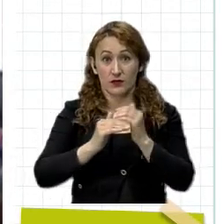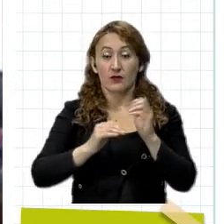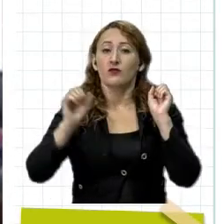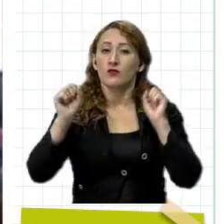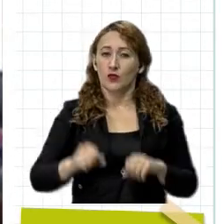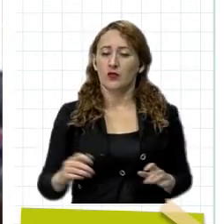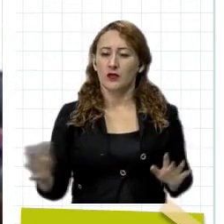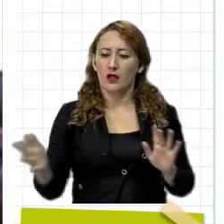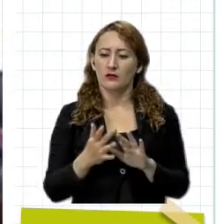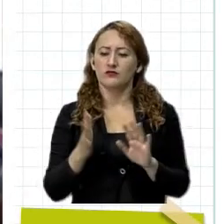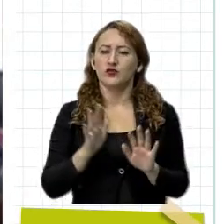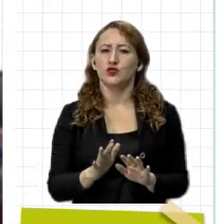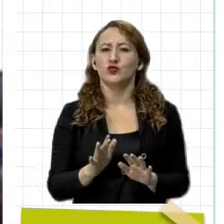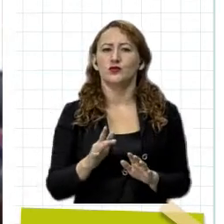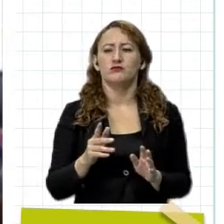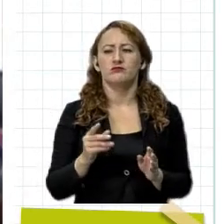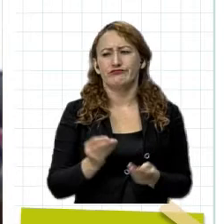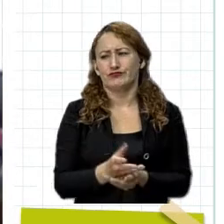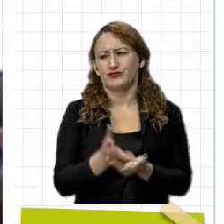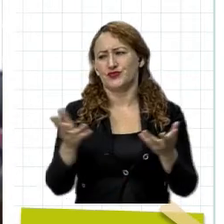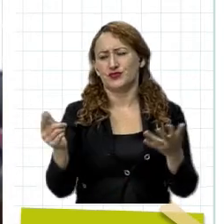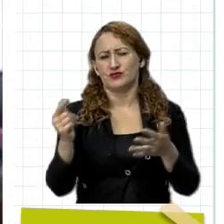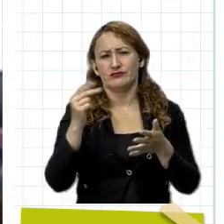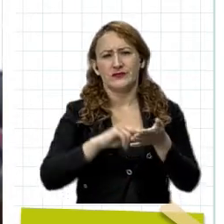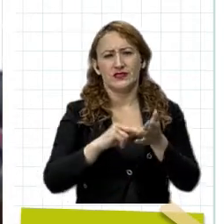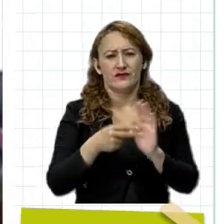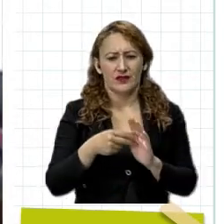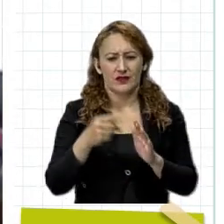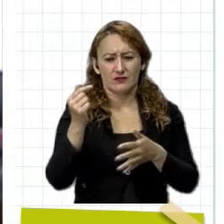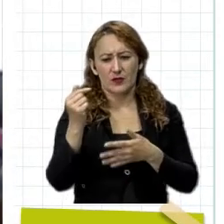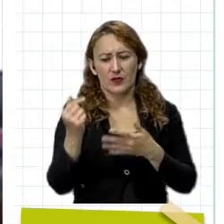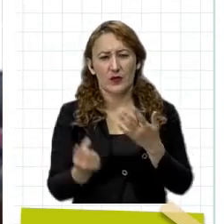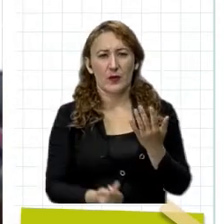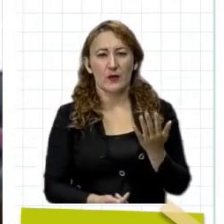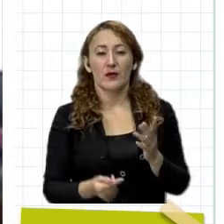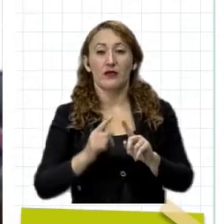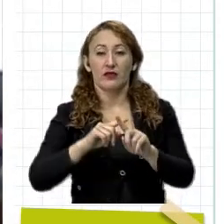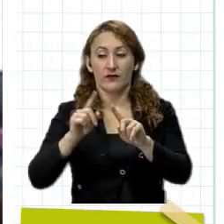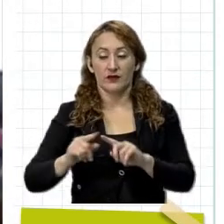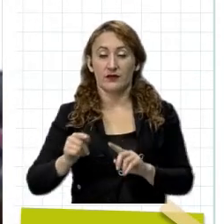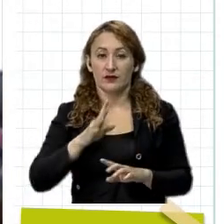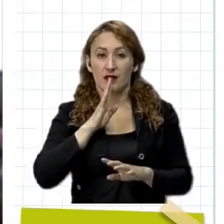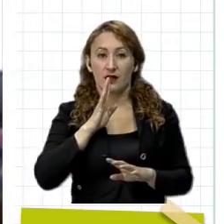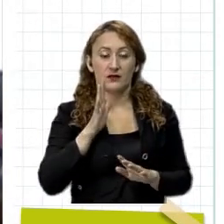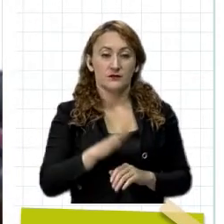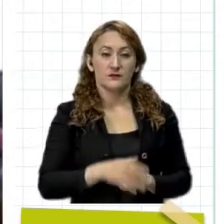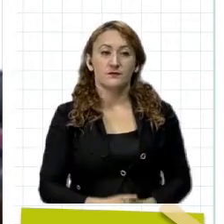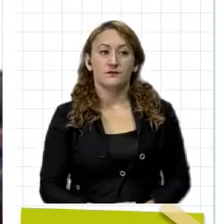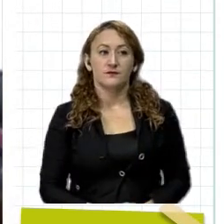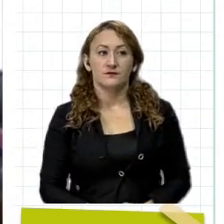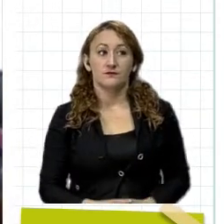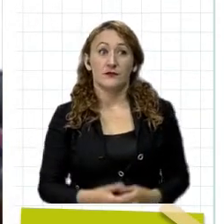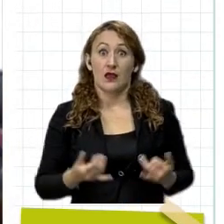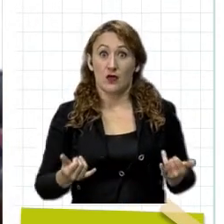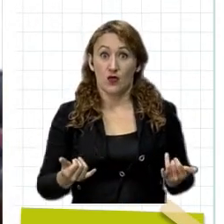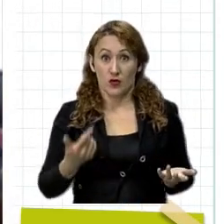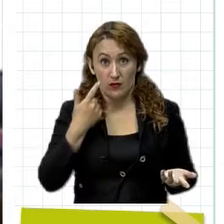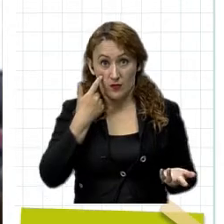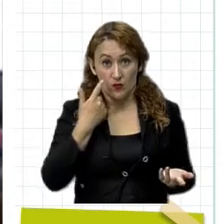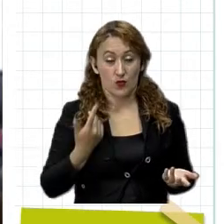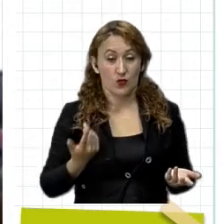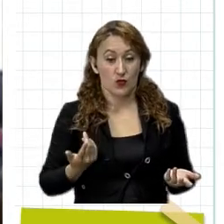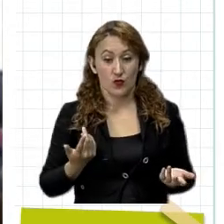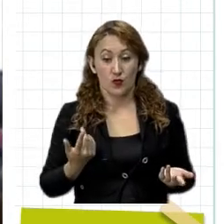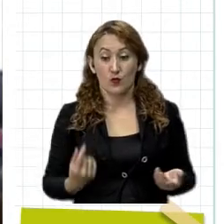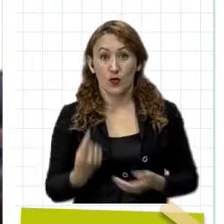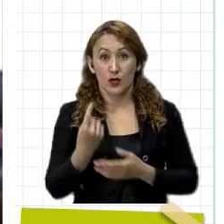estar asociados con una gran variedad de significados desde diferentes discursos. Ahora bien, la